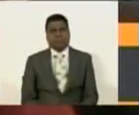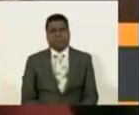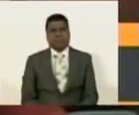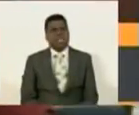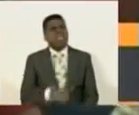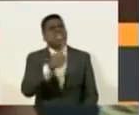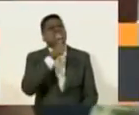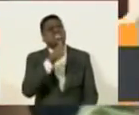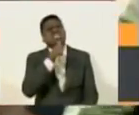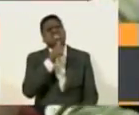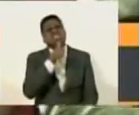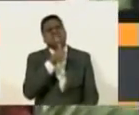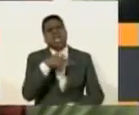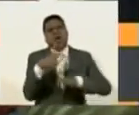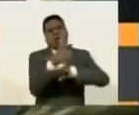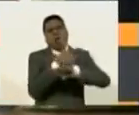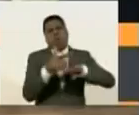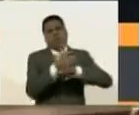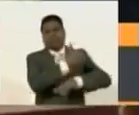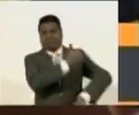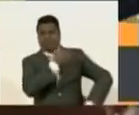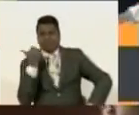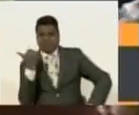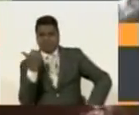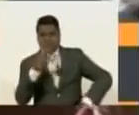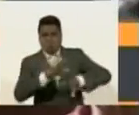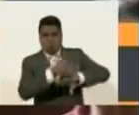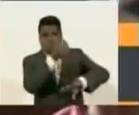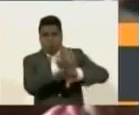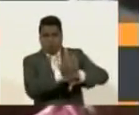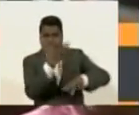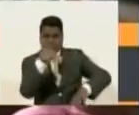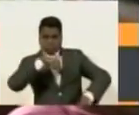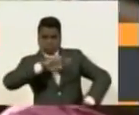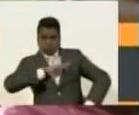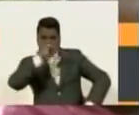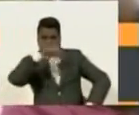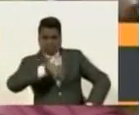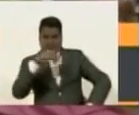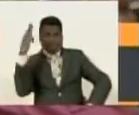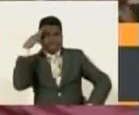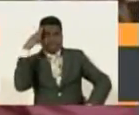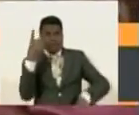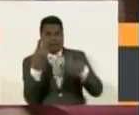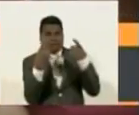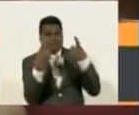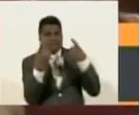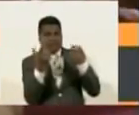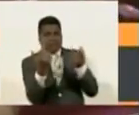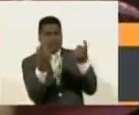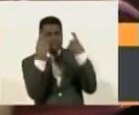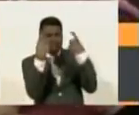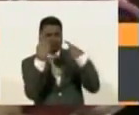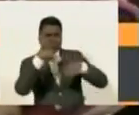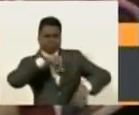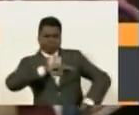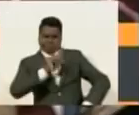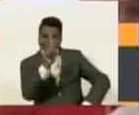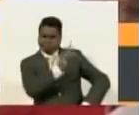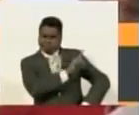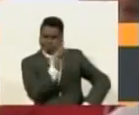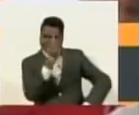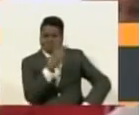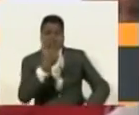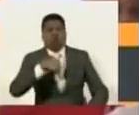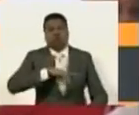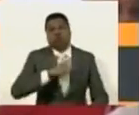¿Quién gobierna allá? Y nos vienen a echar la culpa a nosotros aquí en Venezuela. ¡Ah, qué inmorales son! Y nos van a dar lecciones a nosotros. Por eso decimos